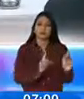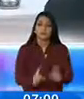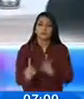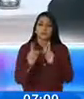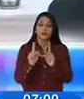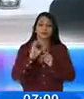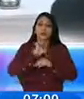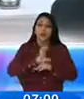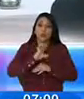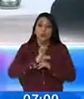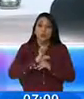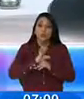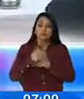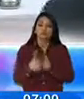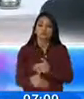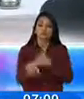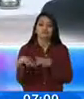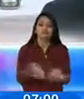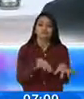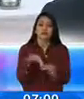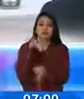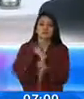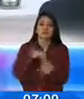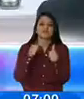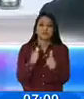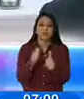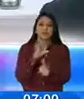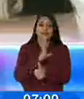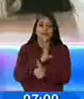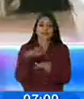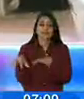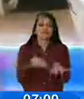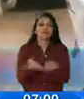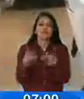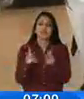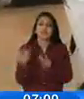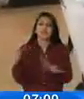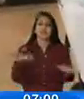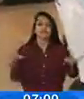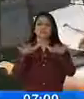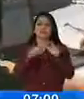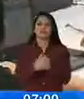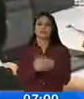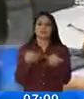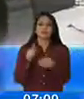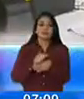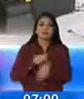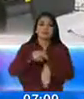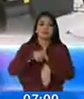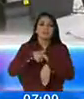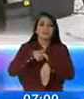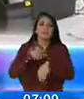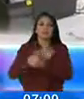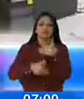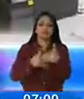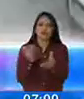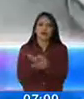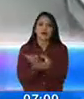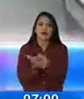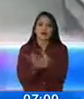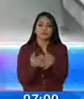país una gran jornada en lo técnico, en lo operativo y en lo logístico. En este ensayo se verificó el tiempo de procesamiento de las